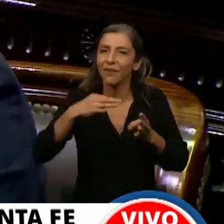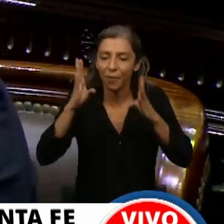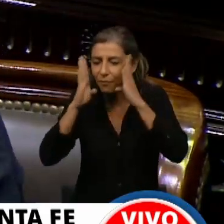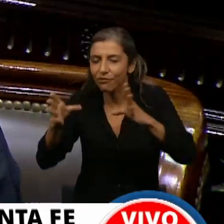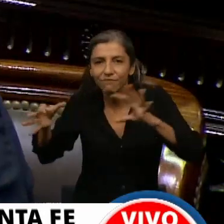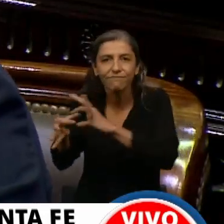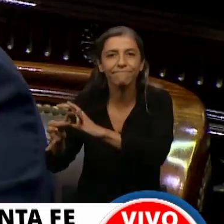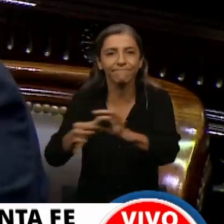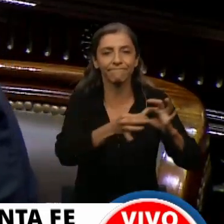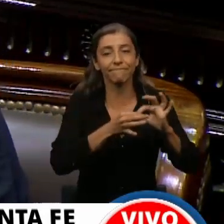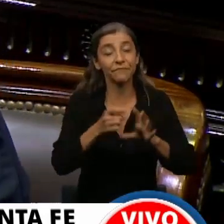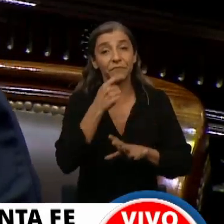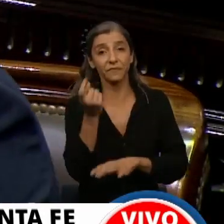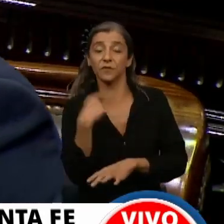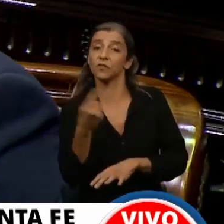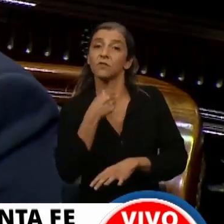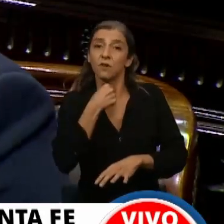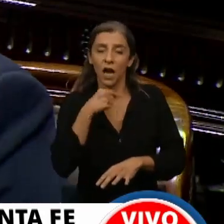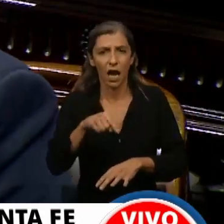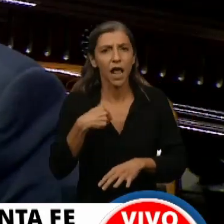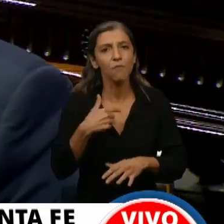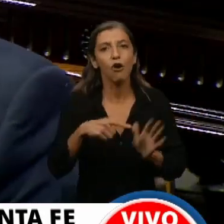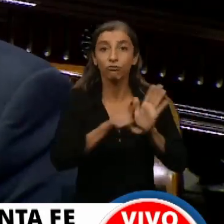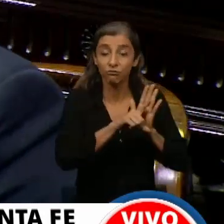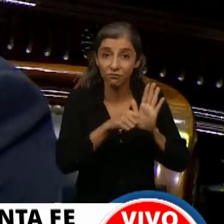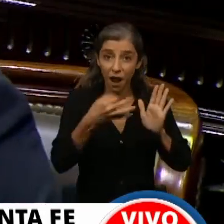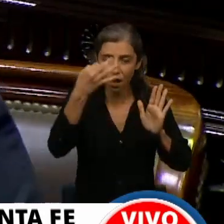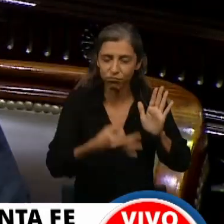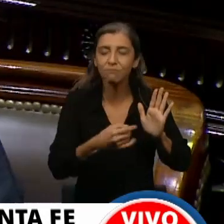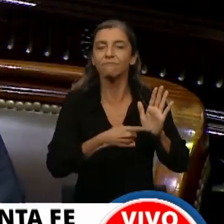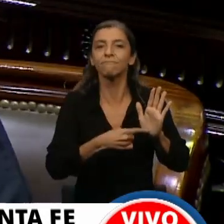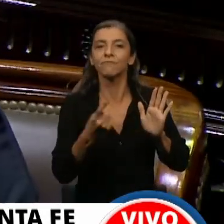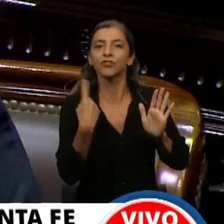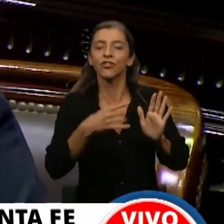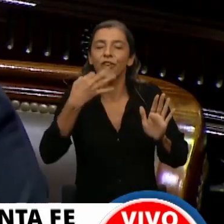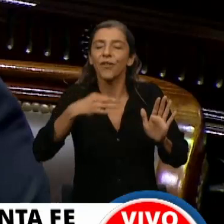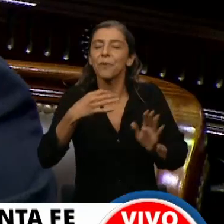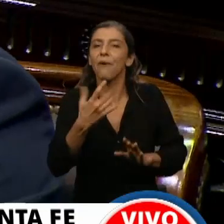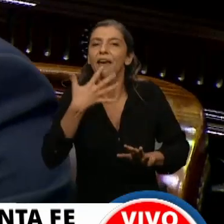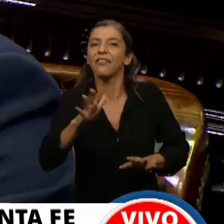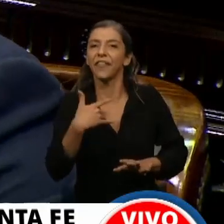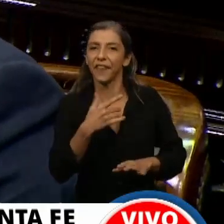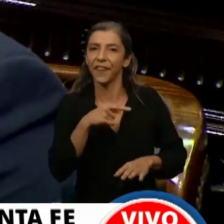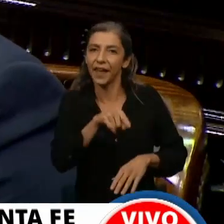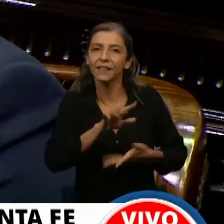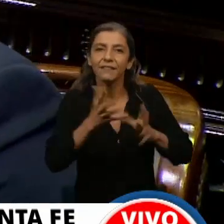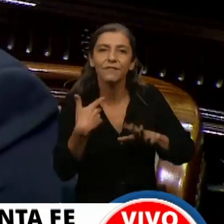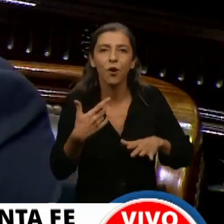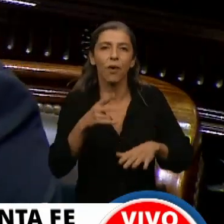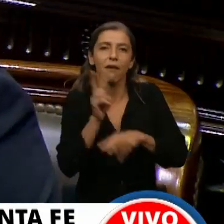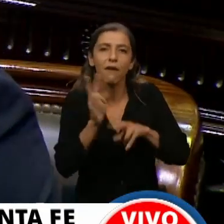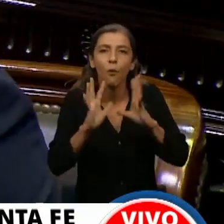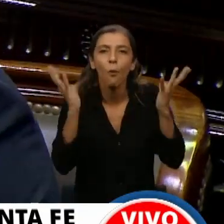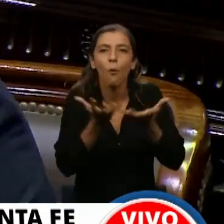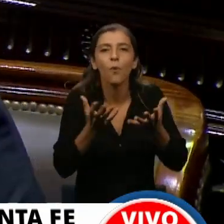esta muy buena ley, este concepto de educación ambiental integral, empecemos a profundizar